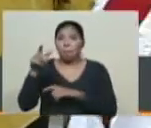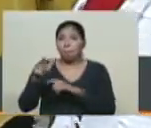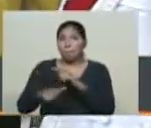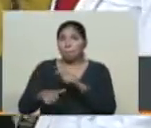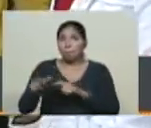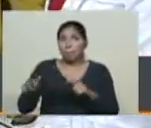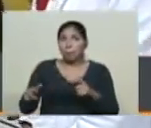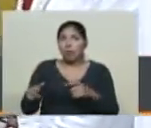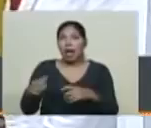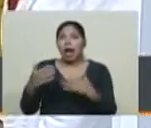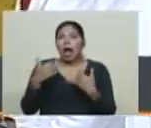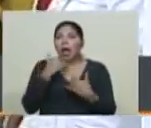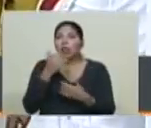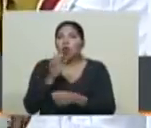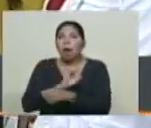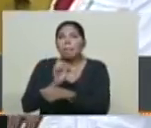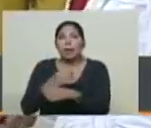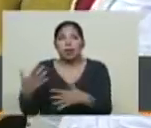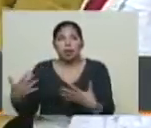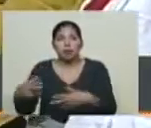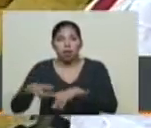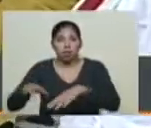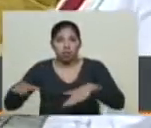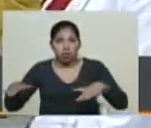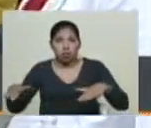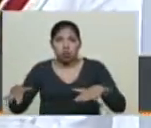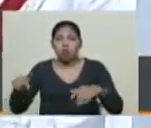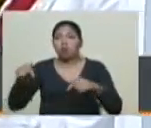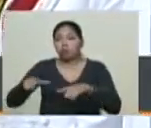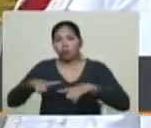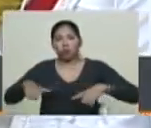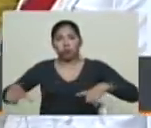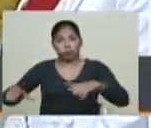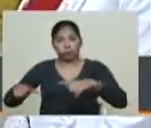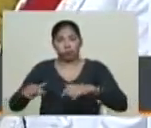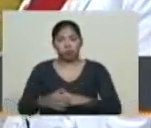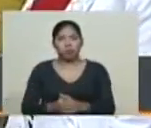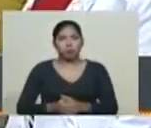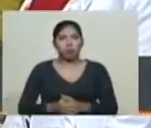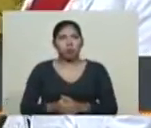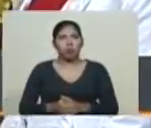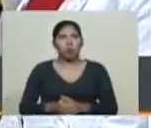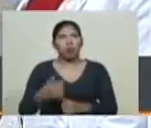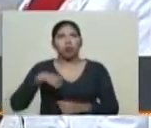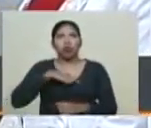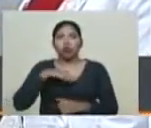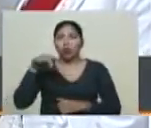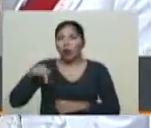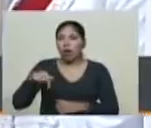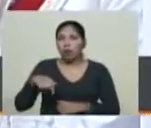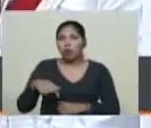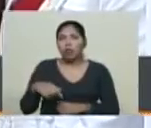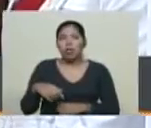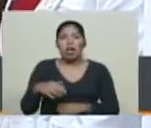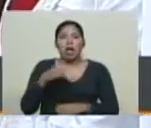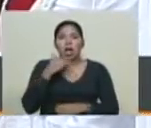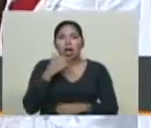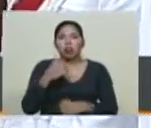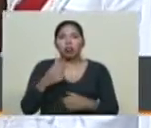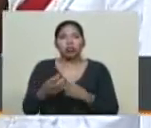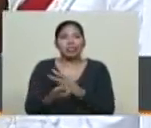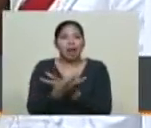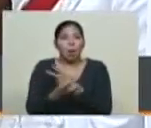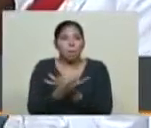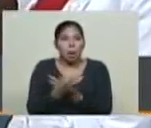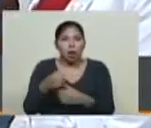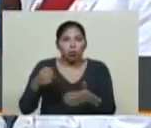la emergencia pediátrica de este hospital. Nos encontramos actualmente en el área de Trauma Shock,